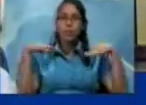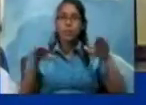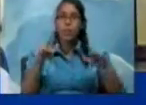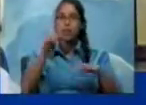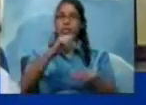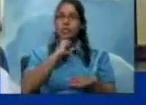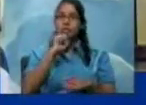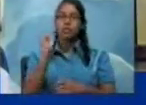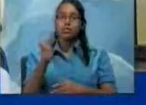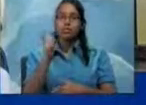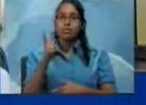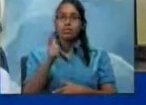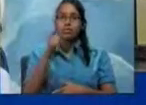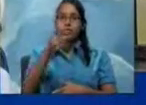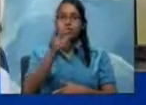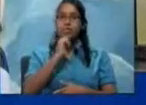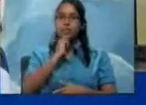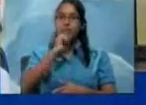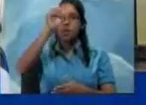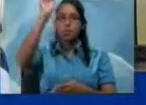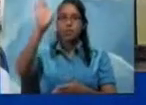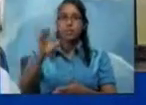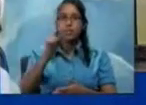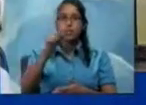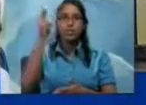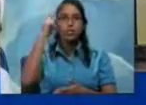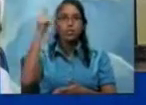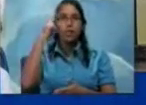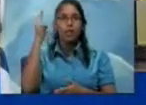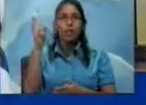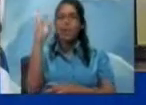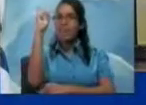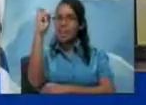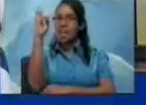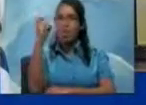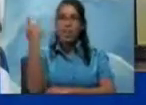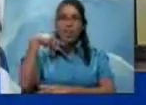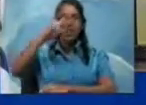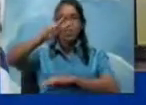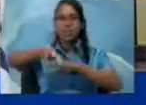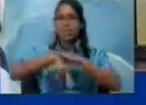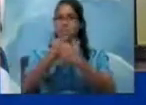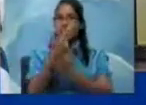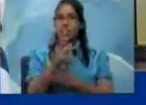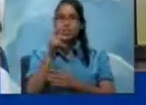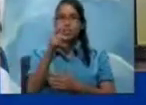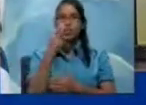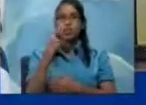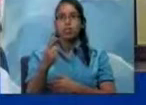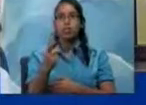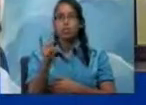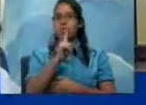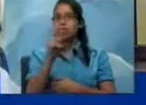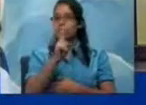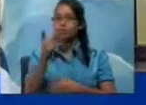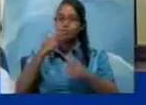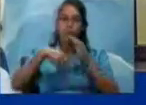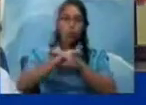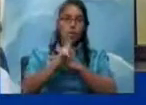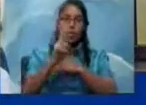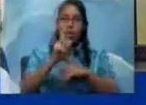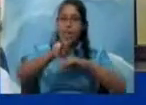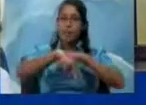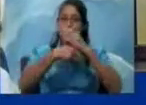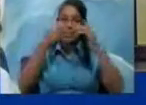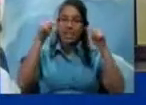taxista y usted Ed pastor y usted sabe que el viernes hay que vigilar y usted dice No yo no voy a vigilar esta